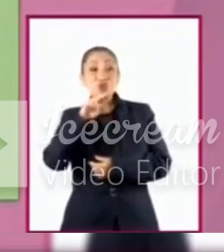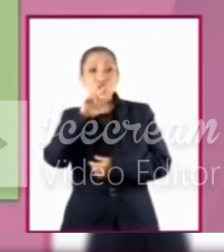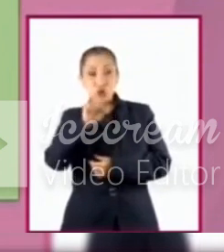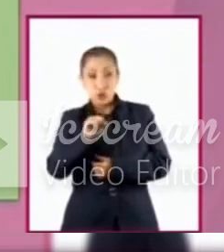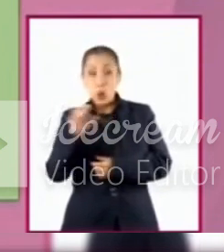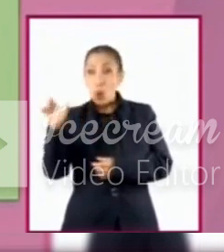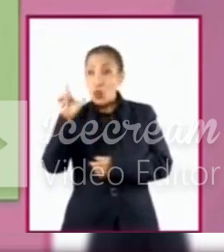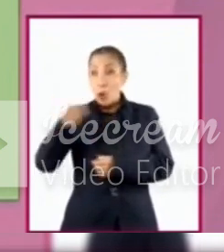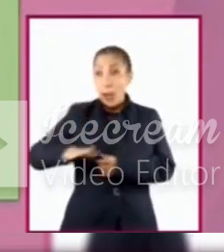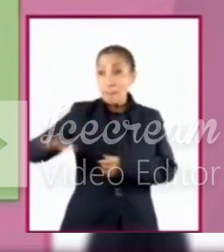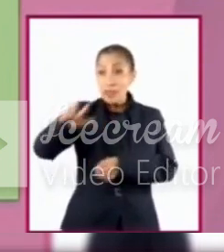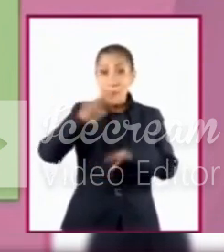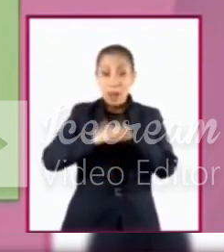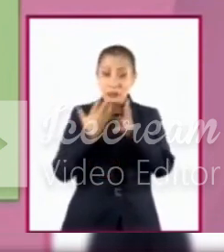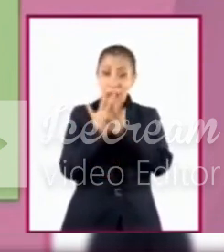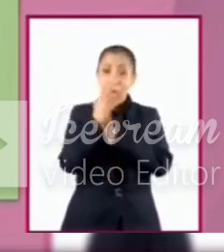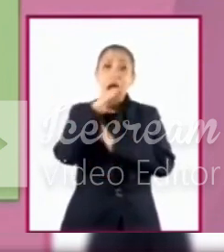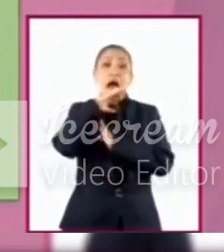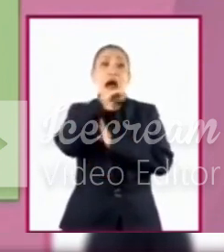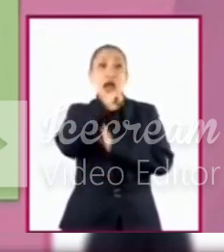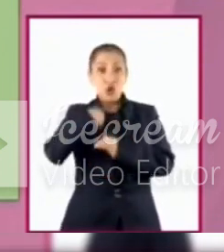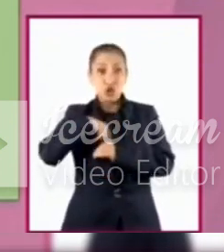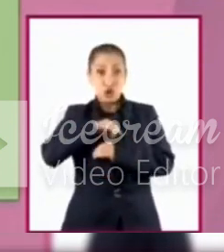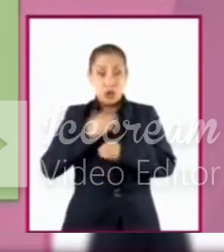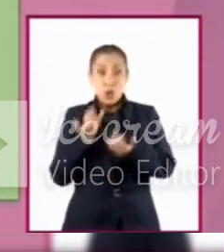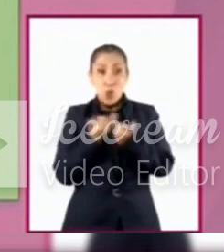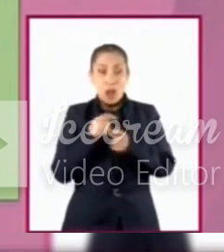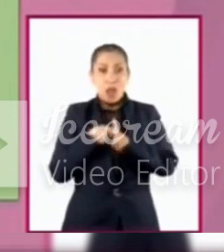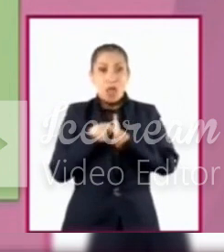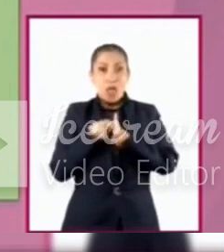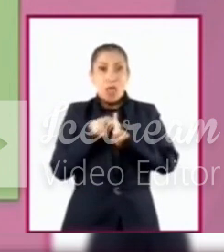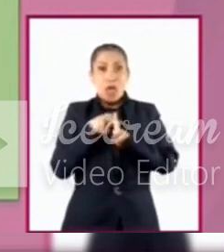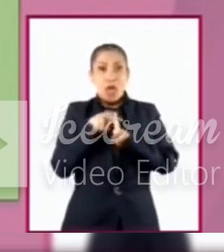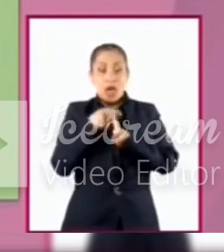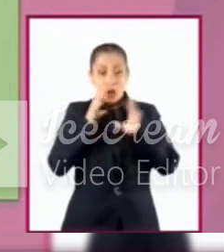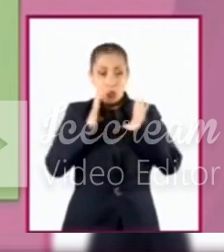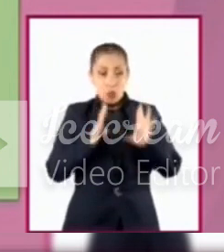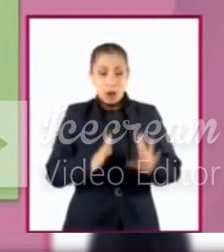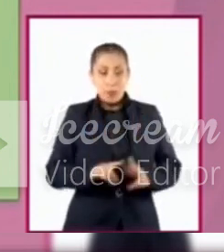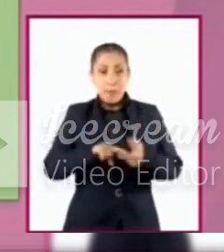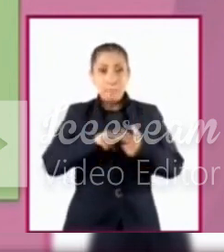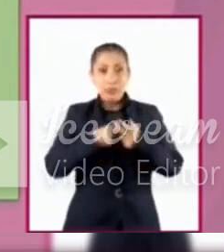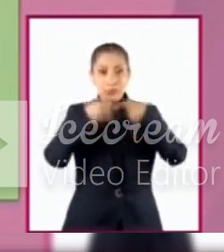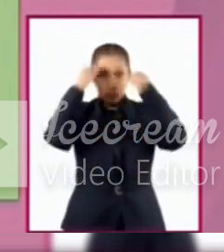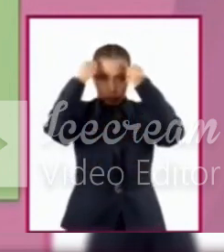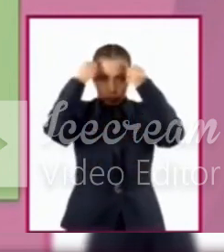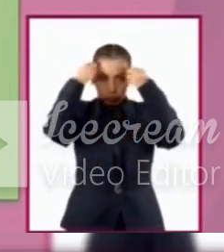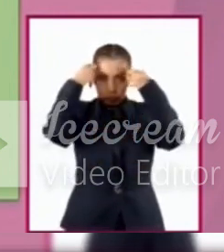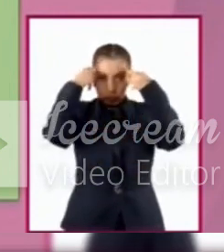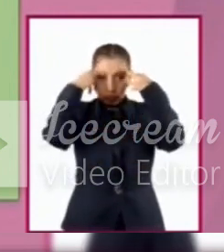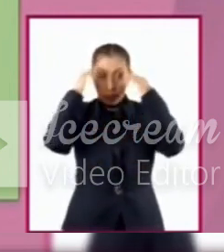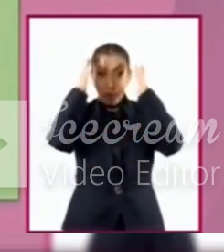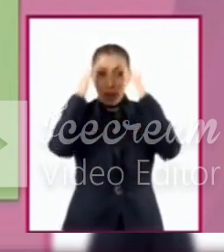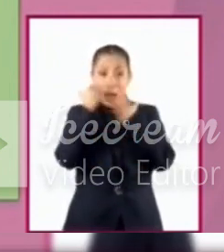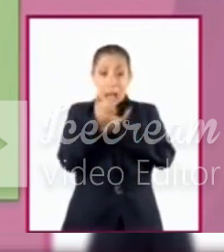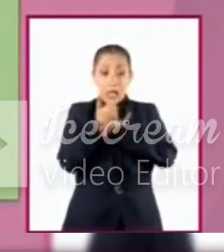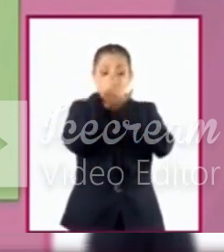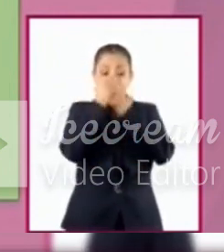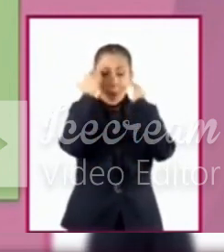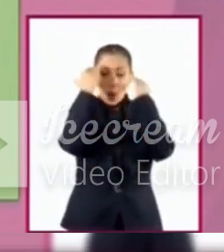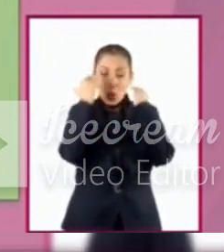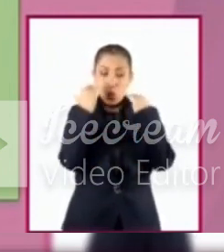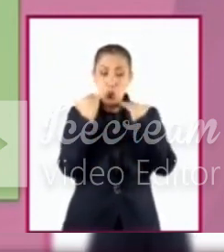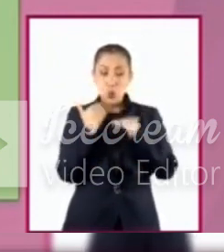Cuando en el medio ambiente hay más calor y sube nuestra temperatura corporal, nuestro cuerpo comienza a sudar para bajar la